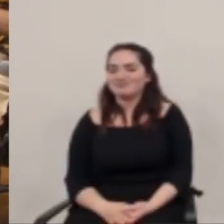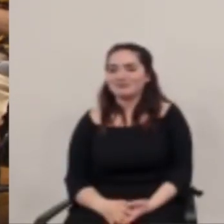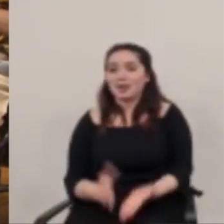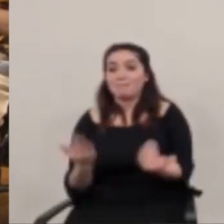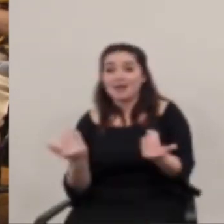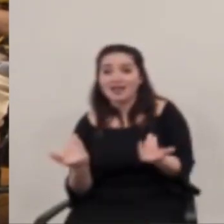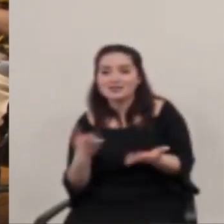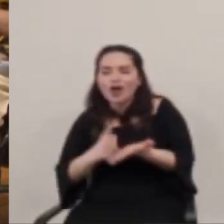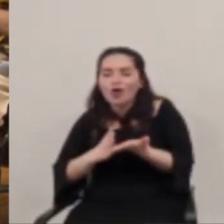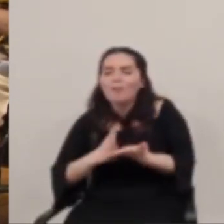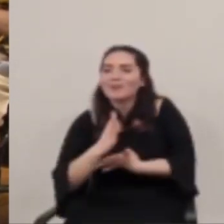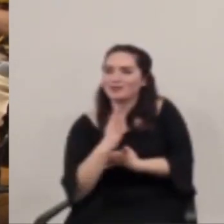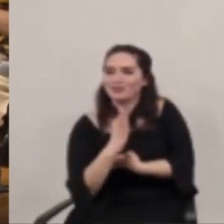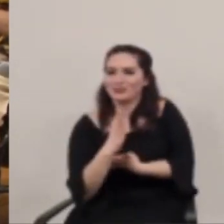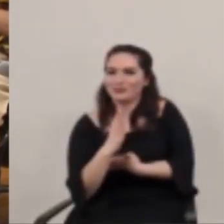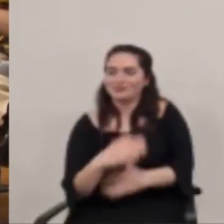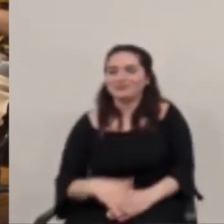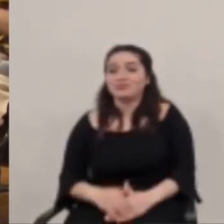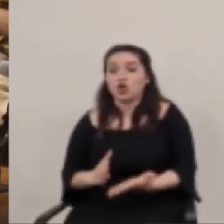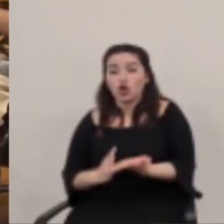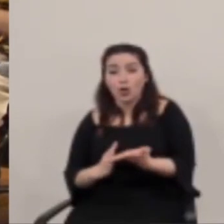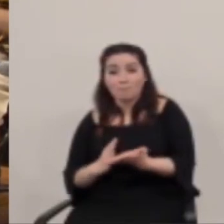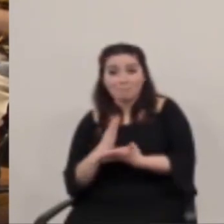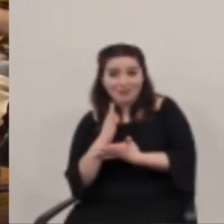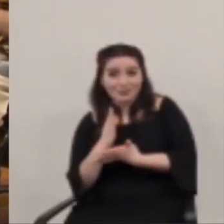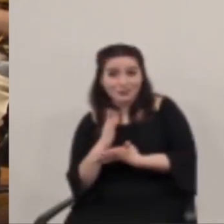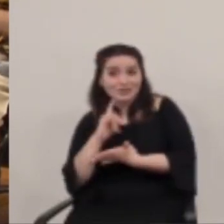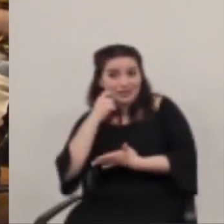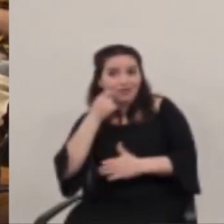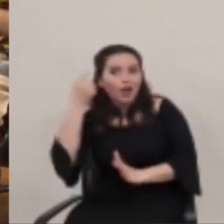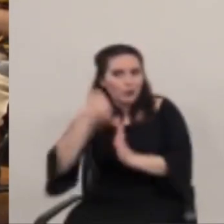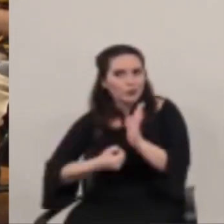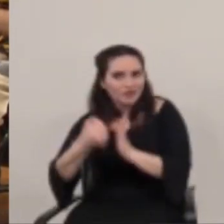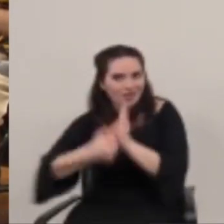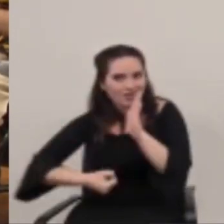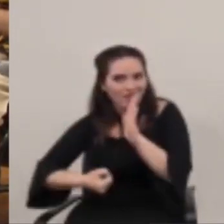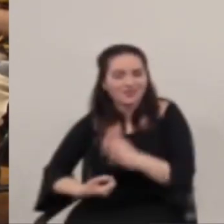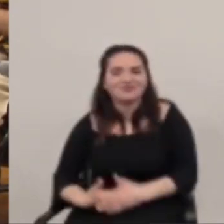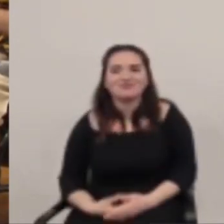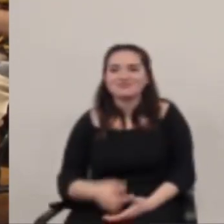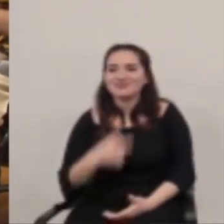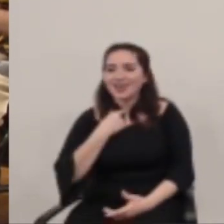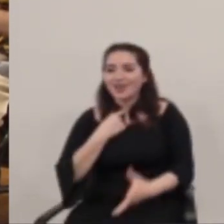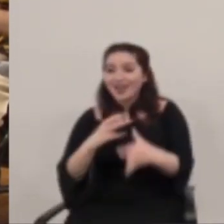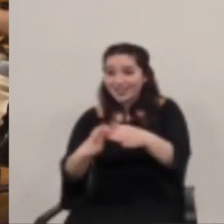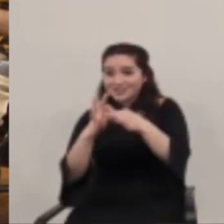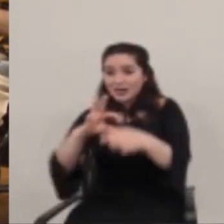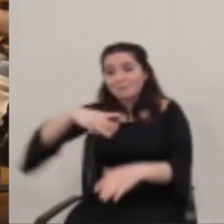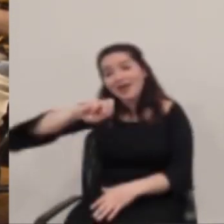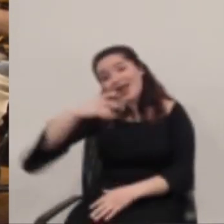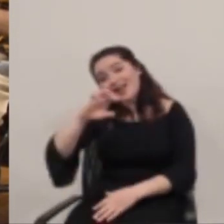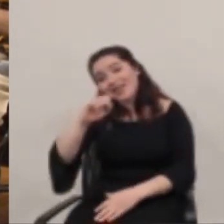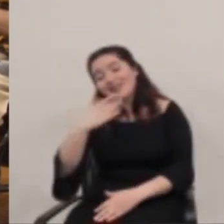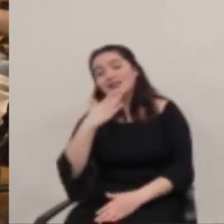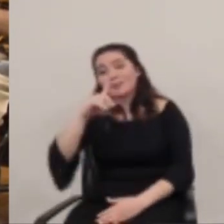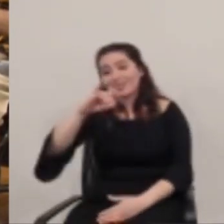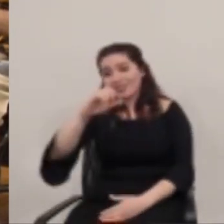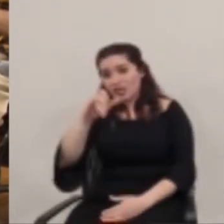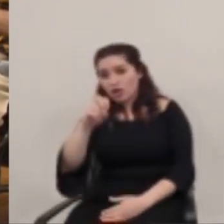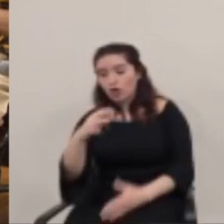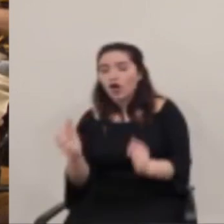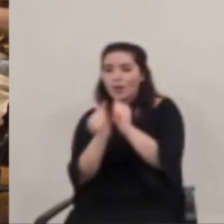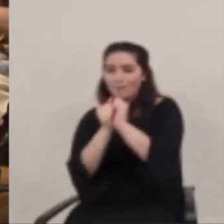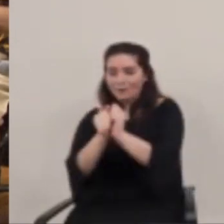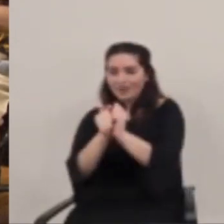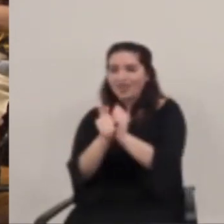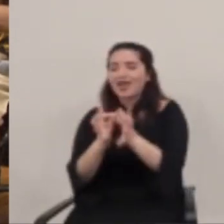es el comienzo. Y el comienzo tiene que venir con lucha también. Quiero agradecerles Macarena, Luis, Diego, a todos que nos hayan acompañado. También agradecer que